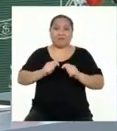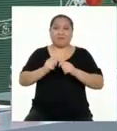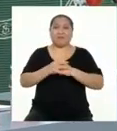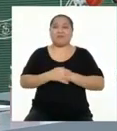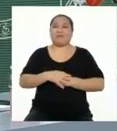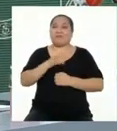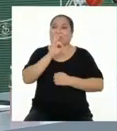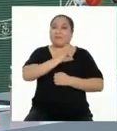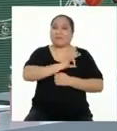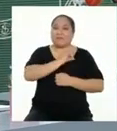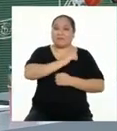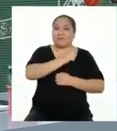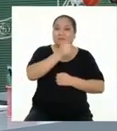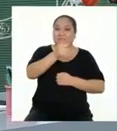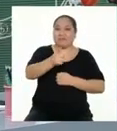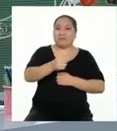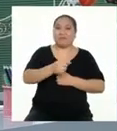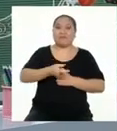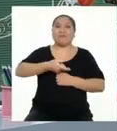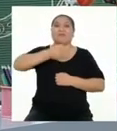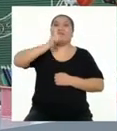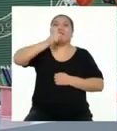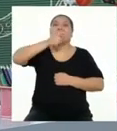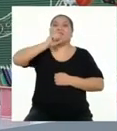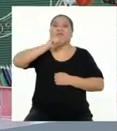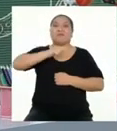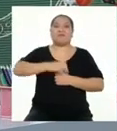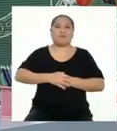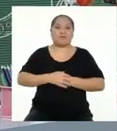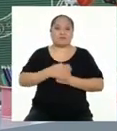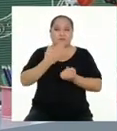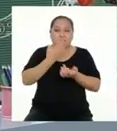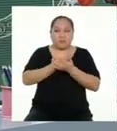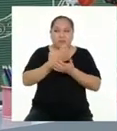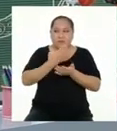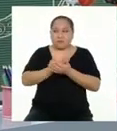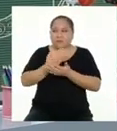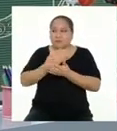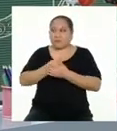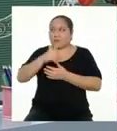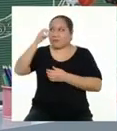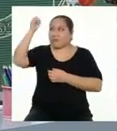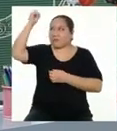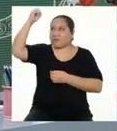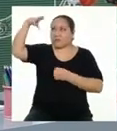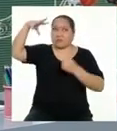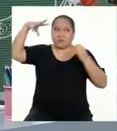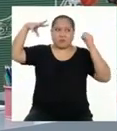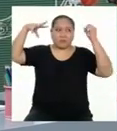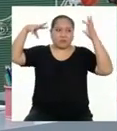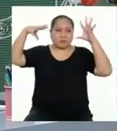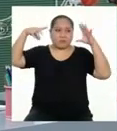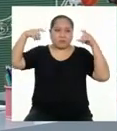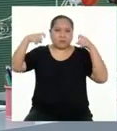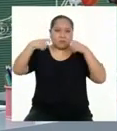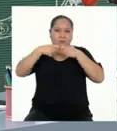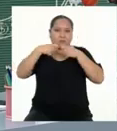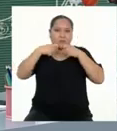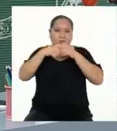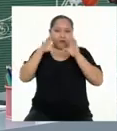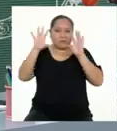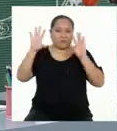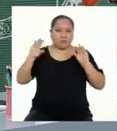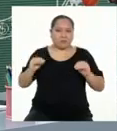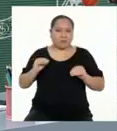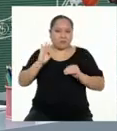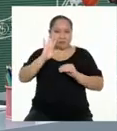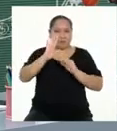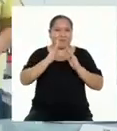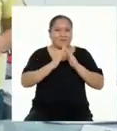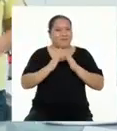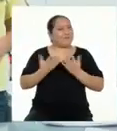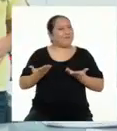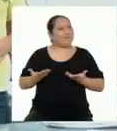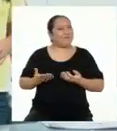pausa. Aprovechen para hidratarse y verificar si hay algún foco o artefacto que debe ser apagado en